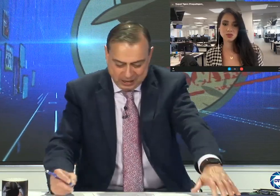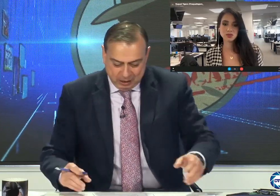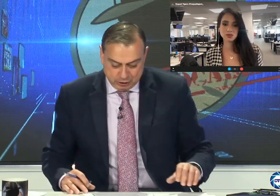saludo